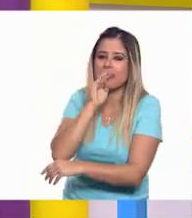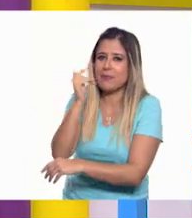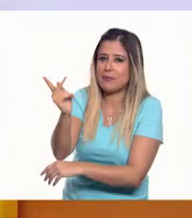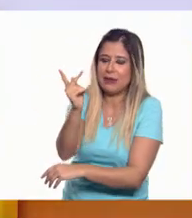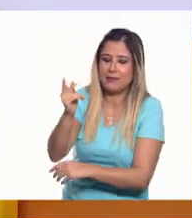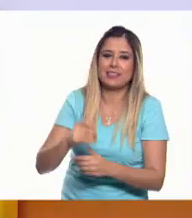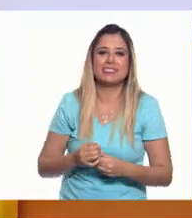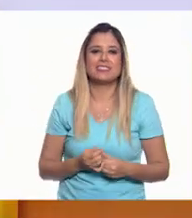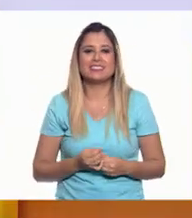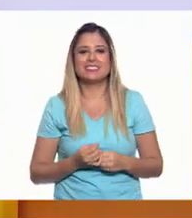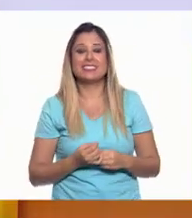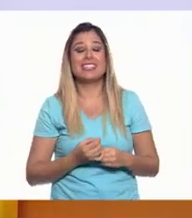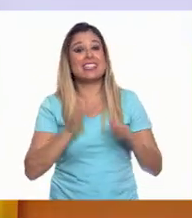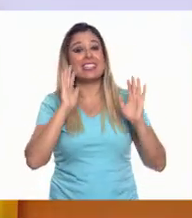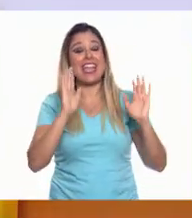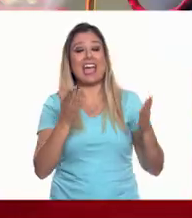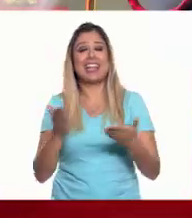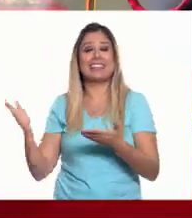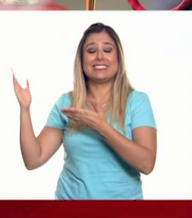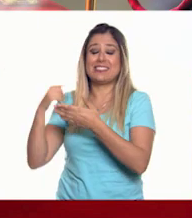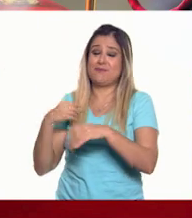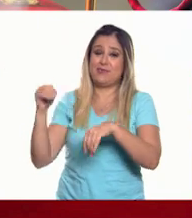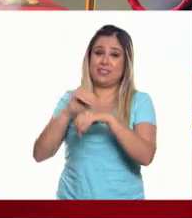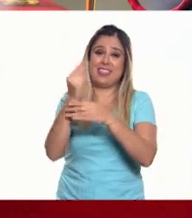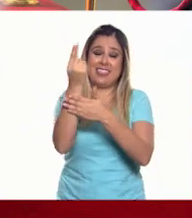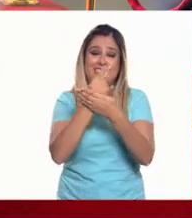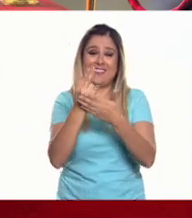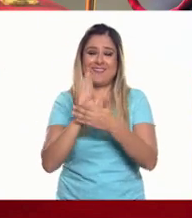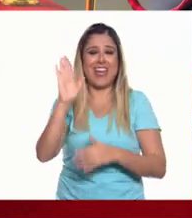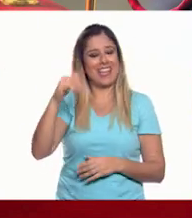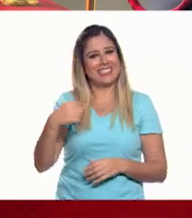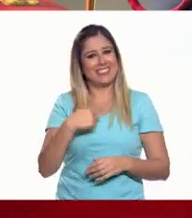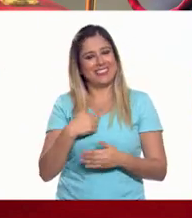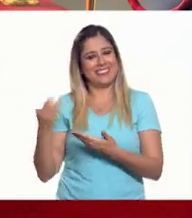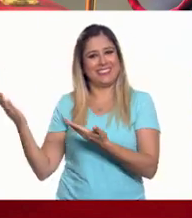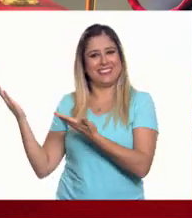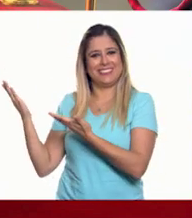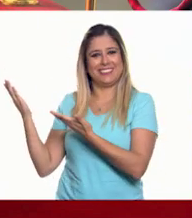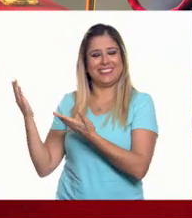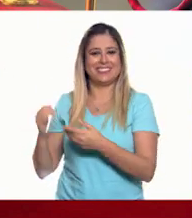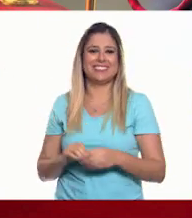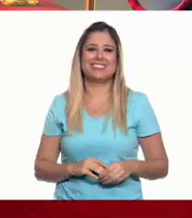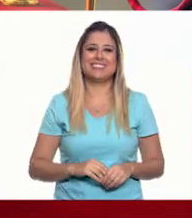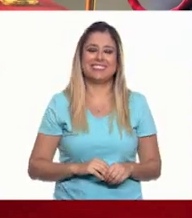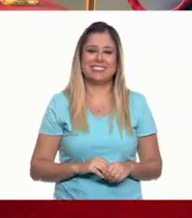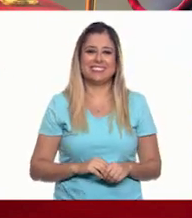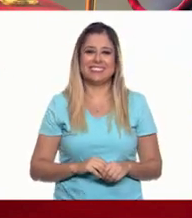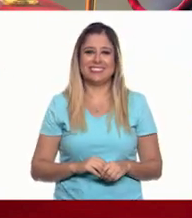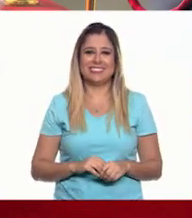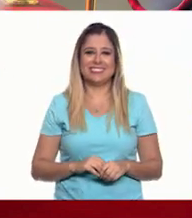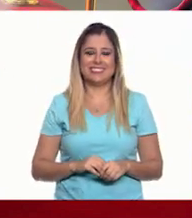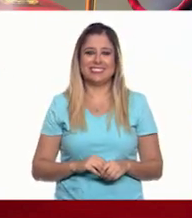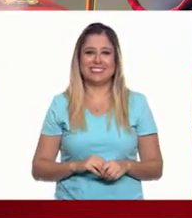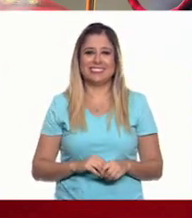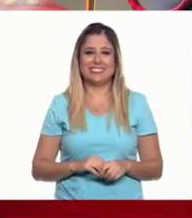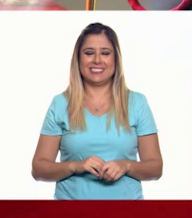lo hice, mira. Y hasta le puse un dibujito que se parece a mí. Historia de Eric. ¡Uy, muy